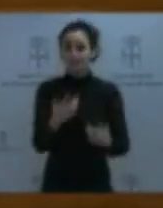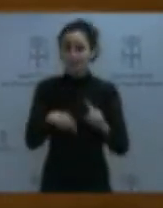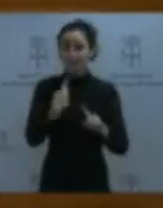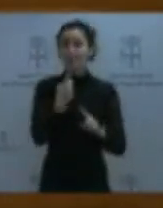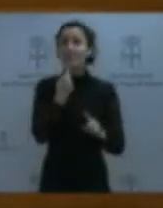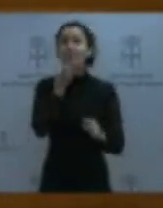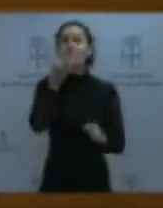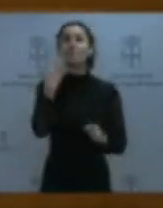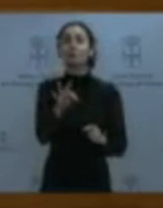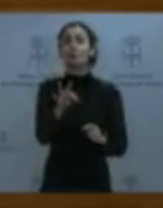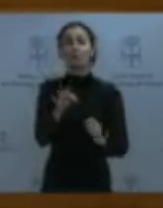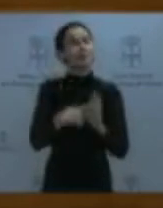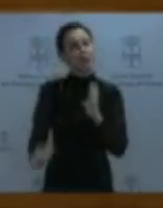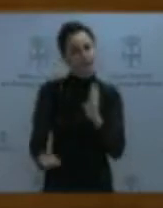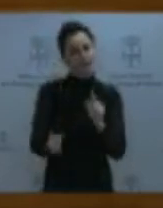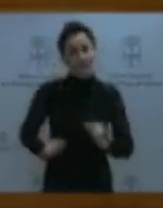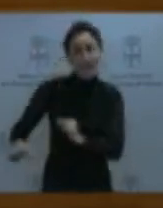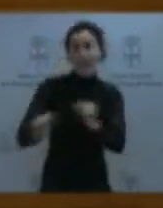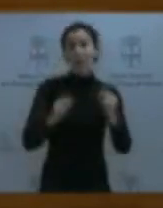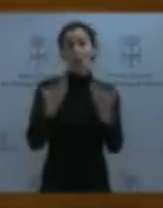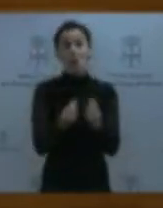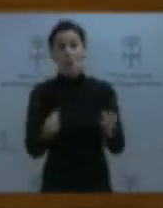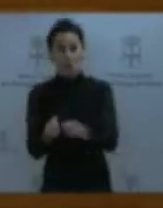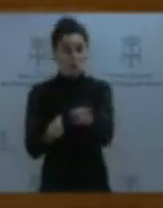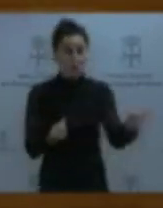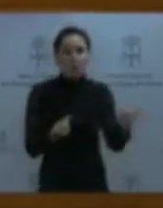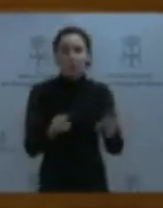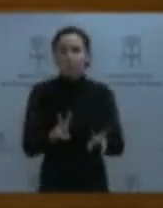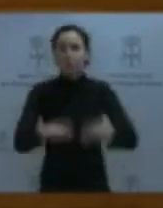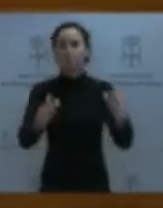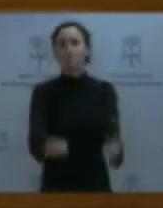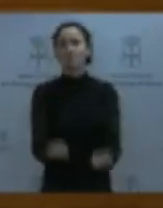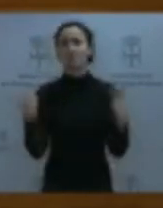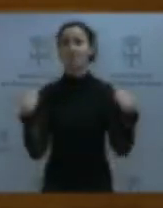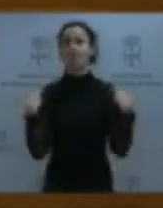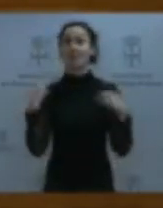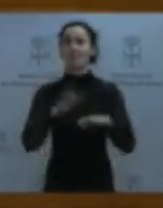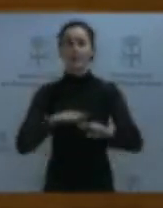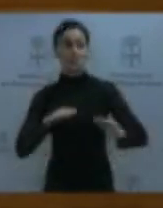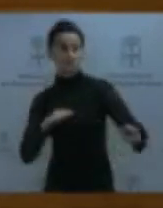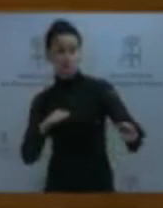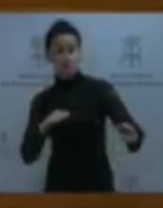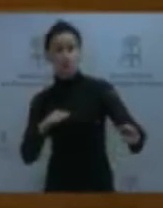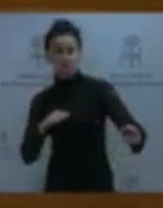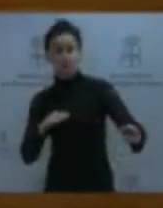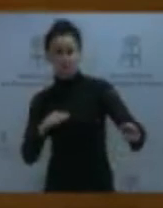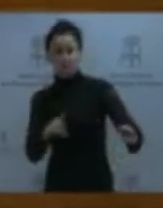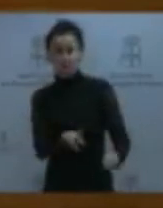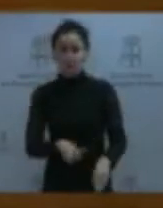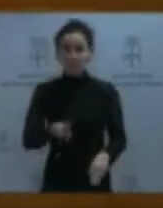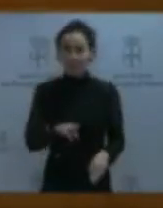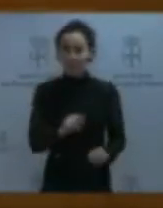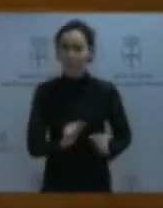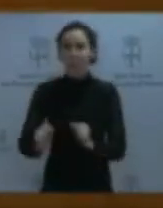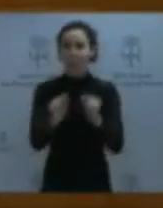retiraron. Discutimos con ustedes el sistema de modernización fiscal precisamente para evitar los debates que usted